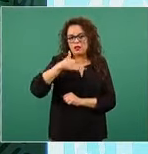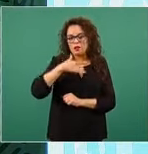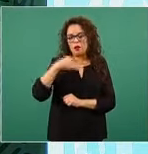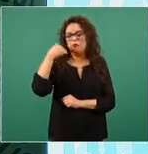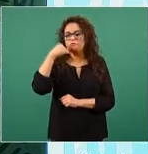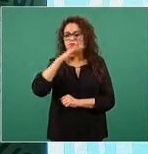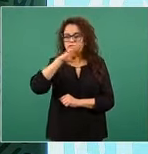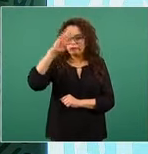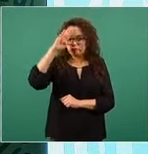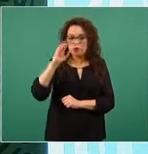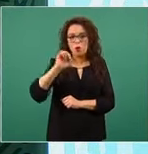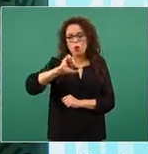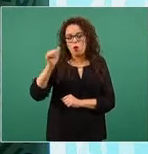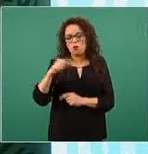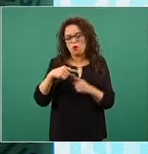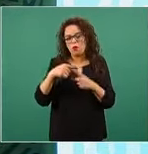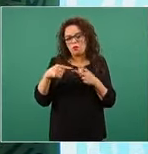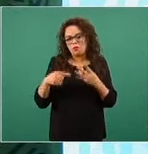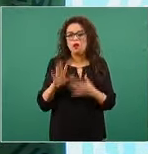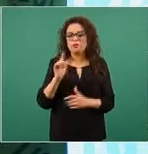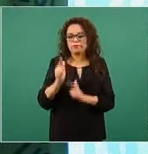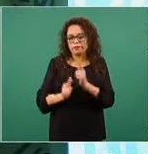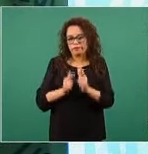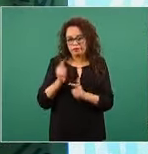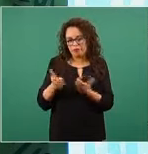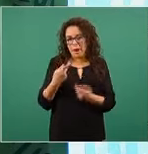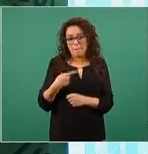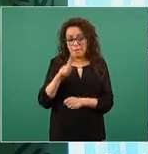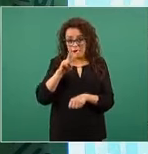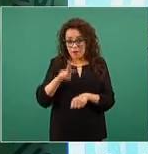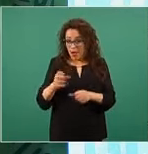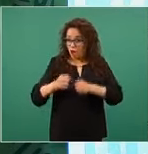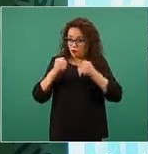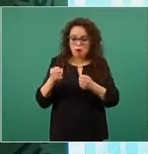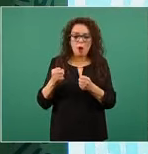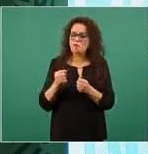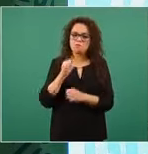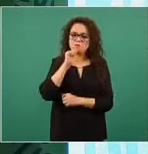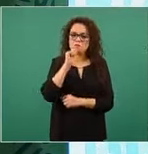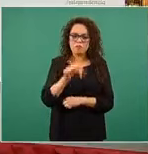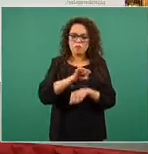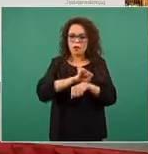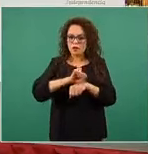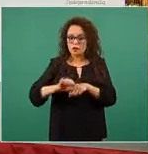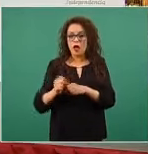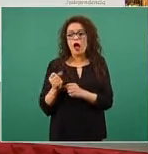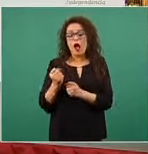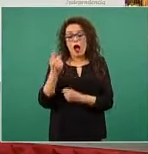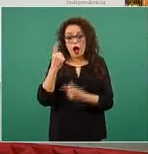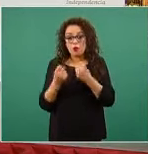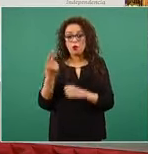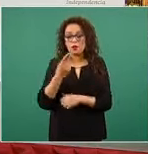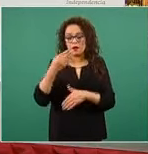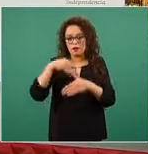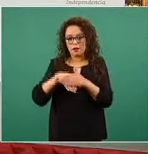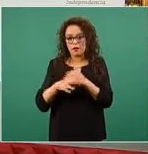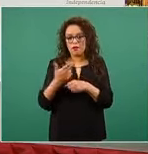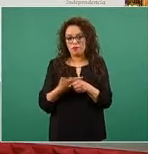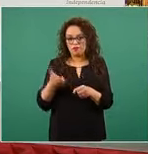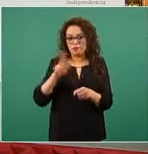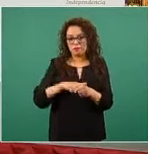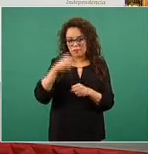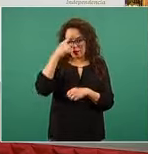presentar más lentamente. Pero ninguna de ellas ha sido de consideración. Algunas han necesitado la hospitalización temporal